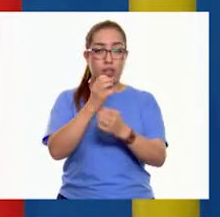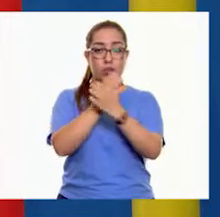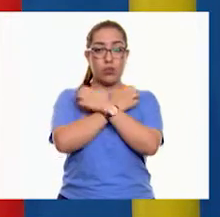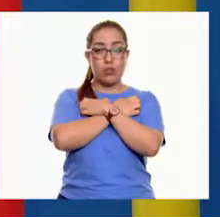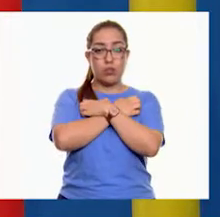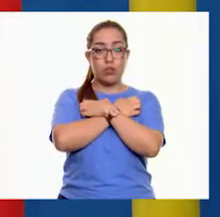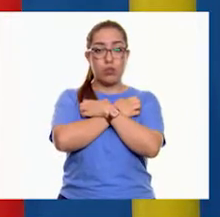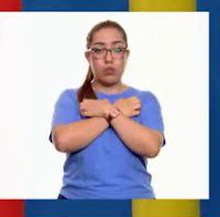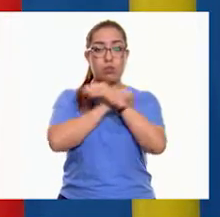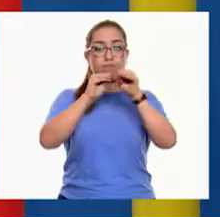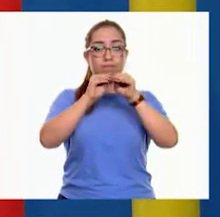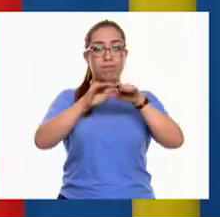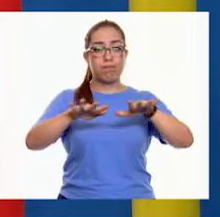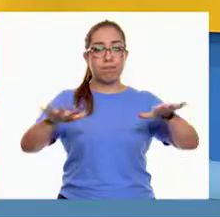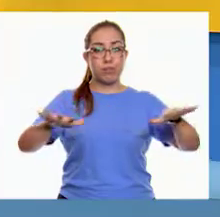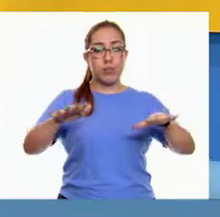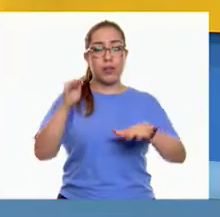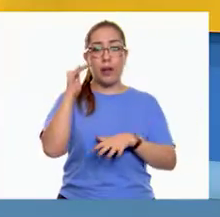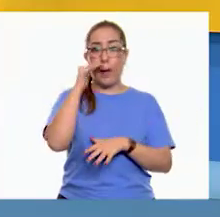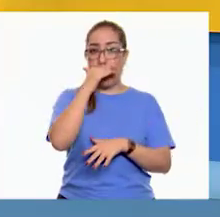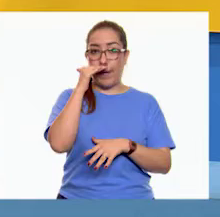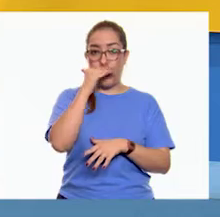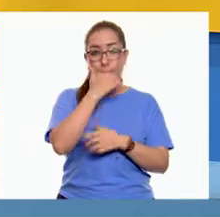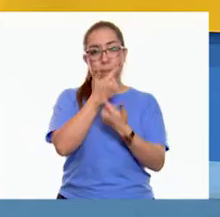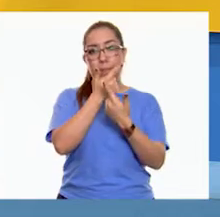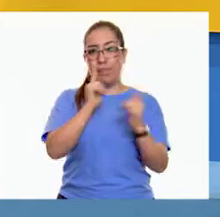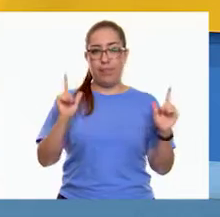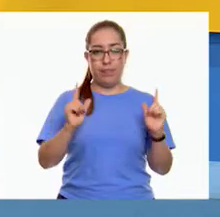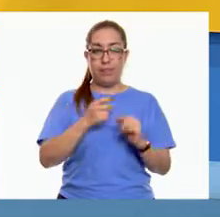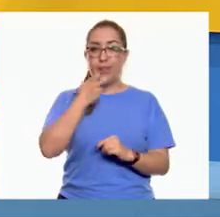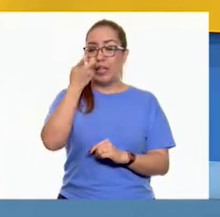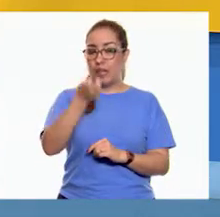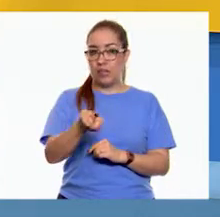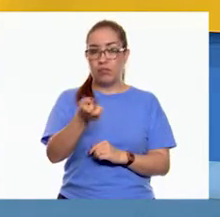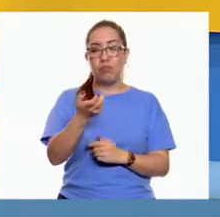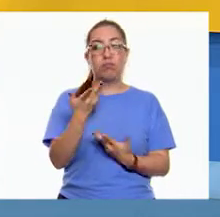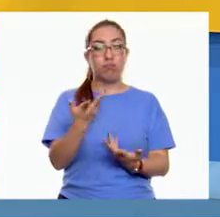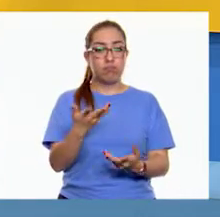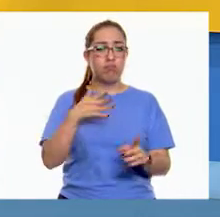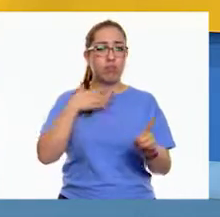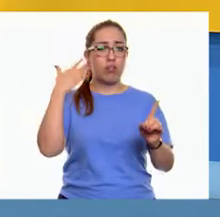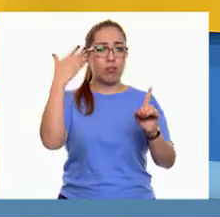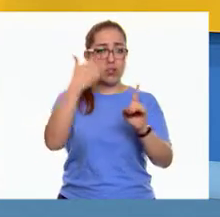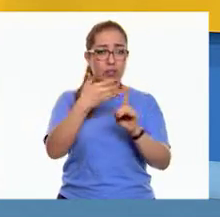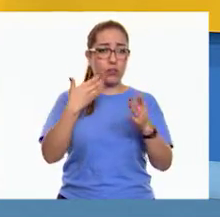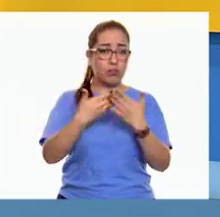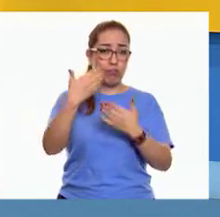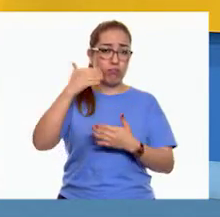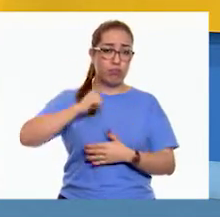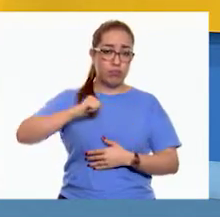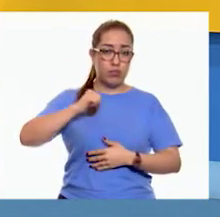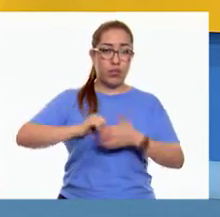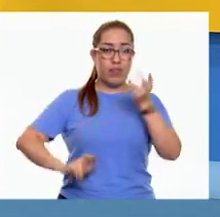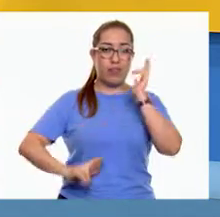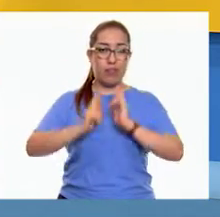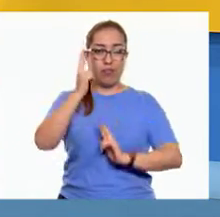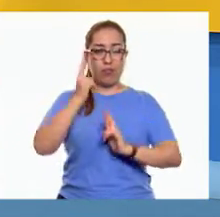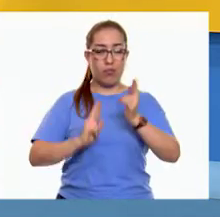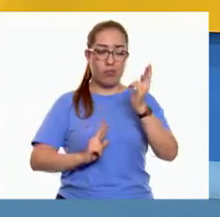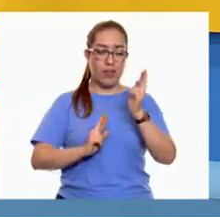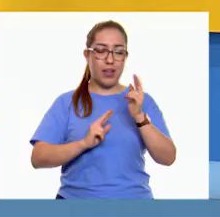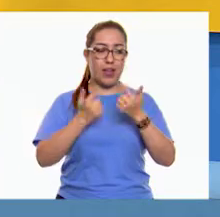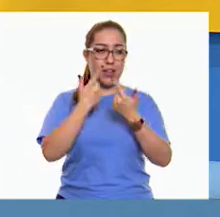público, gratuito y laico. ¡Exacto! Esos eran objetivos que existían desde la Reforma Liberal y de esa manera, con